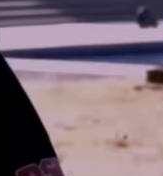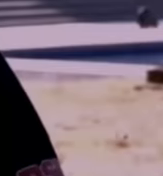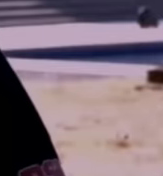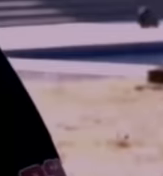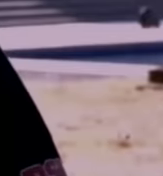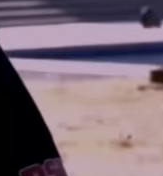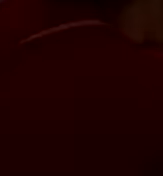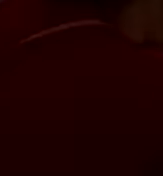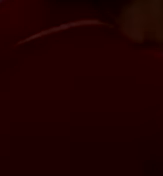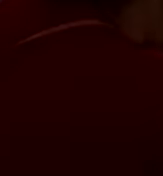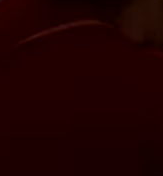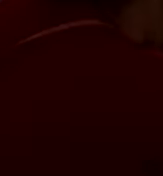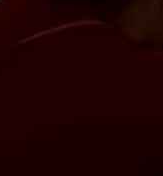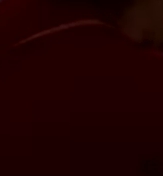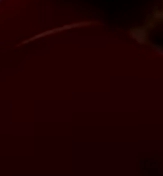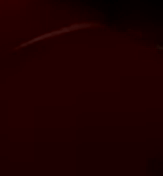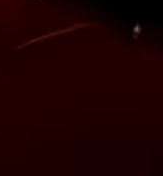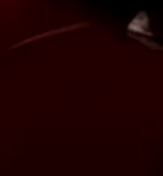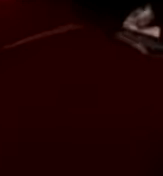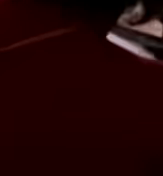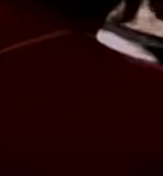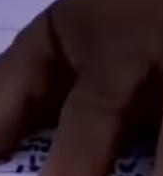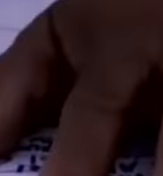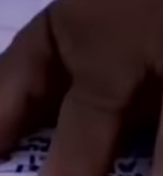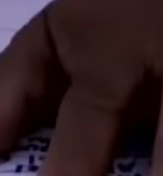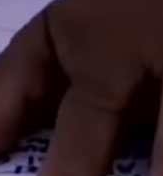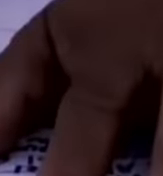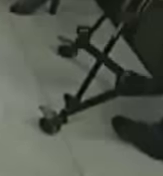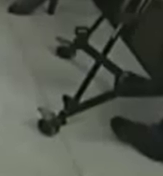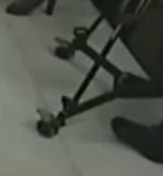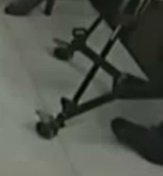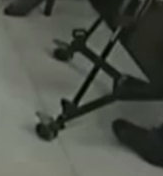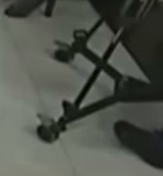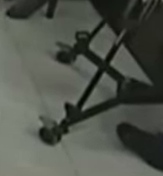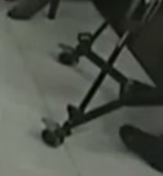Maduro, quien día a día conduce las victorias de todos los venezolanos.